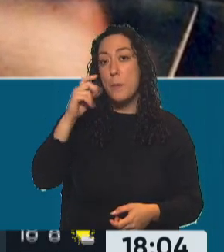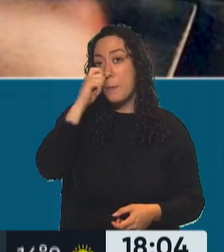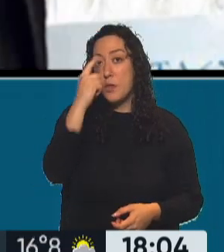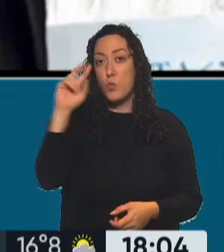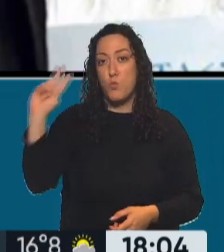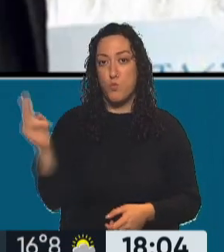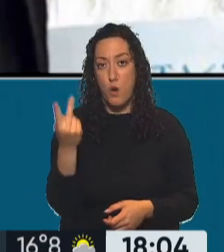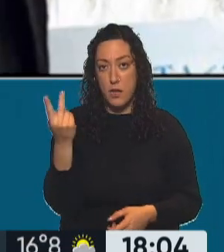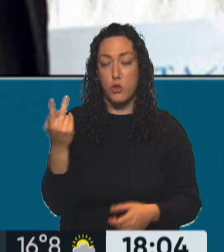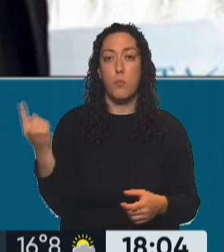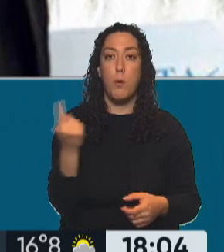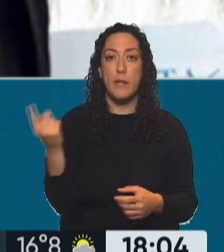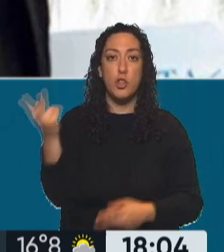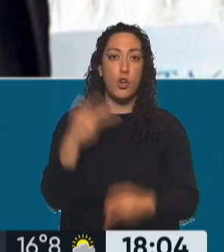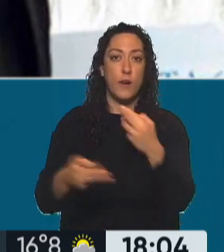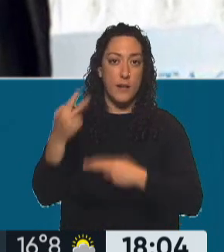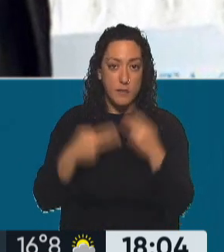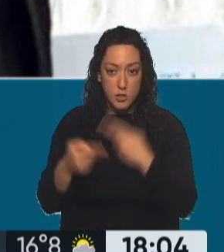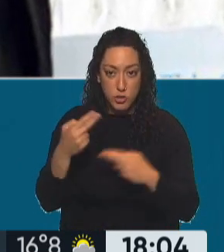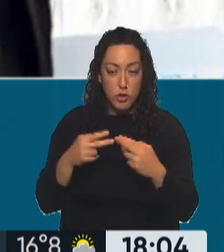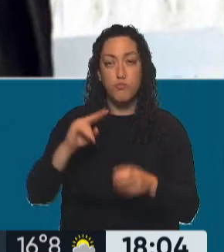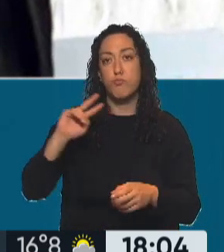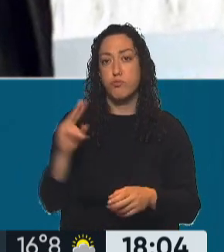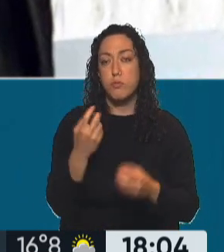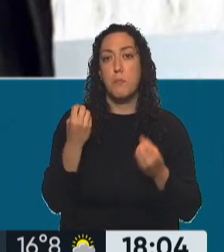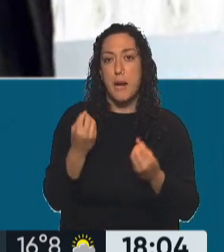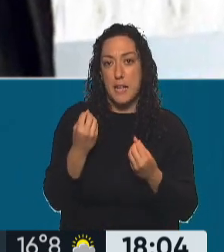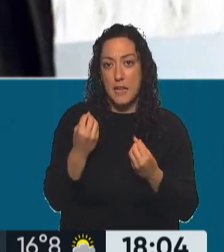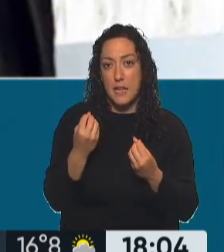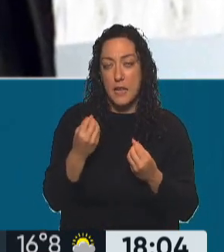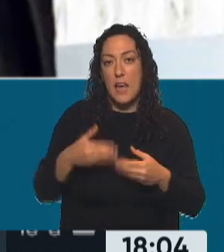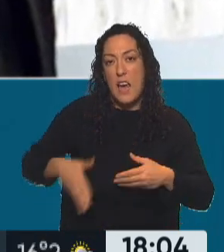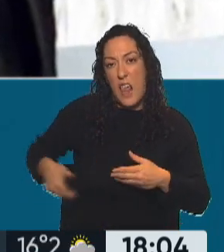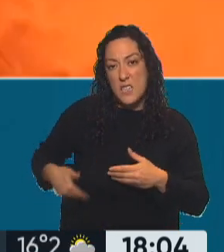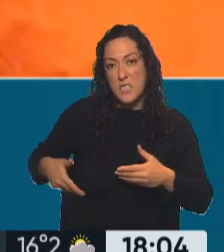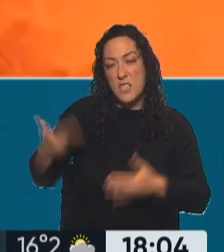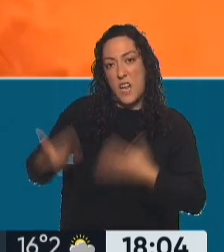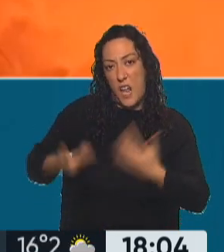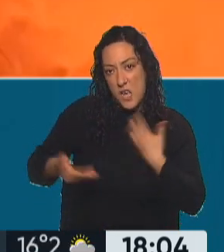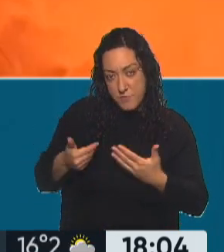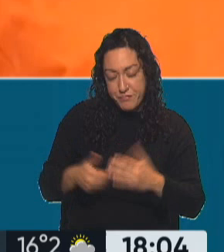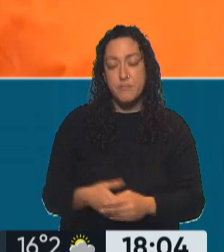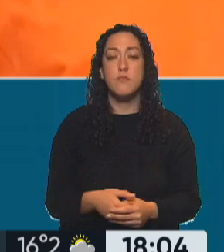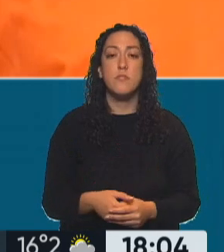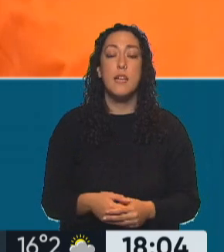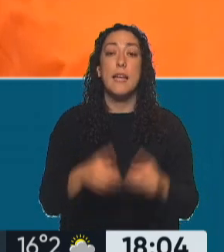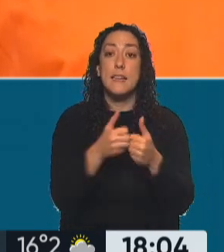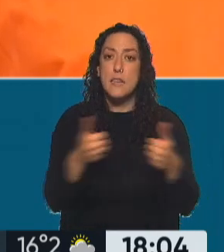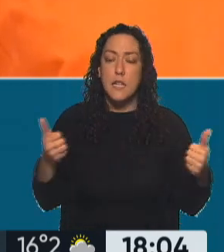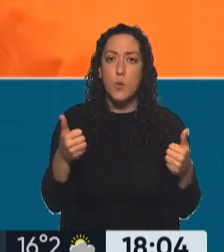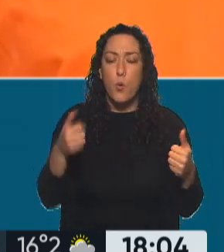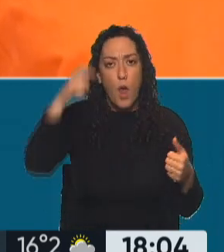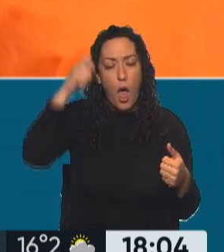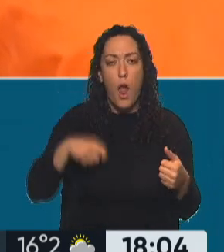2021 durante una intervención quirúrgica para la reducción del tejido graso. El tribunal ordenó su detención dada la